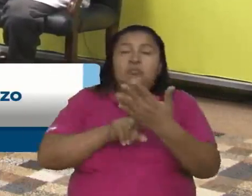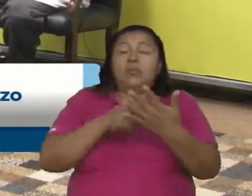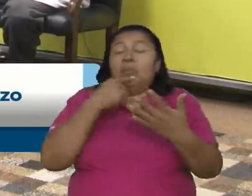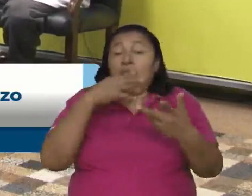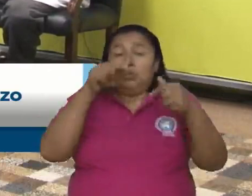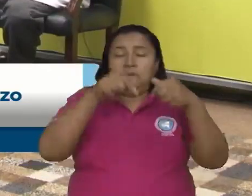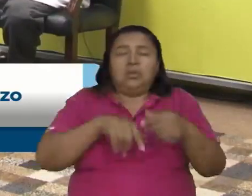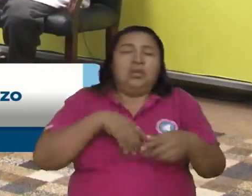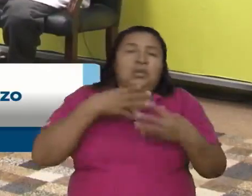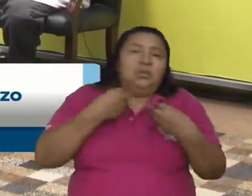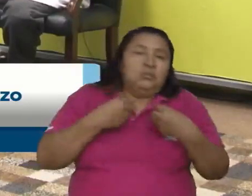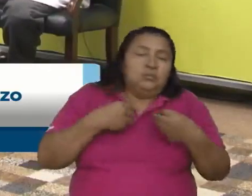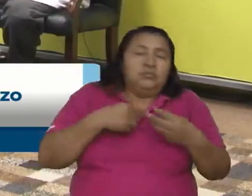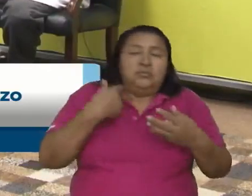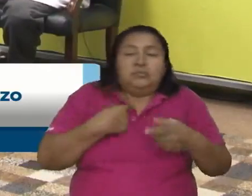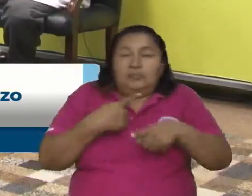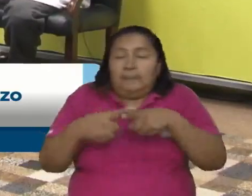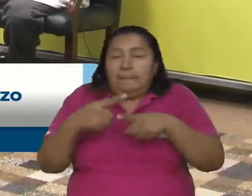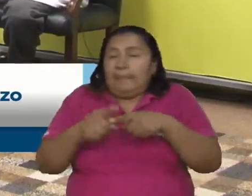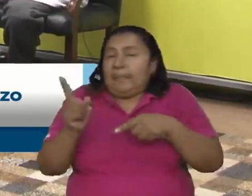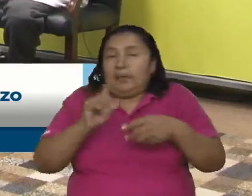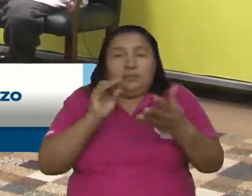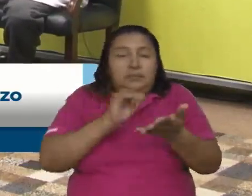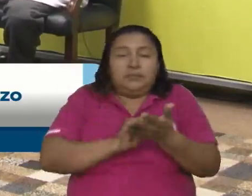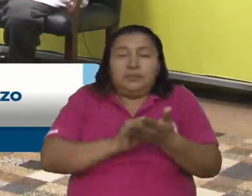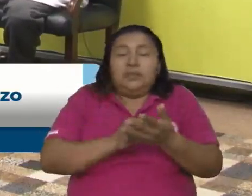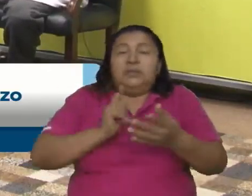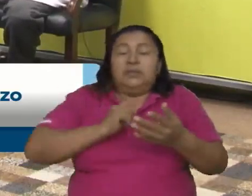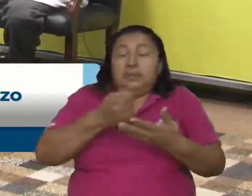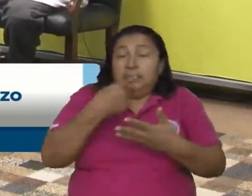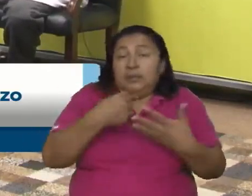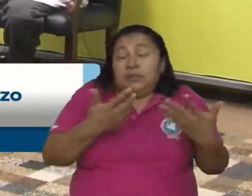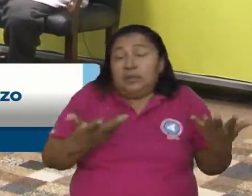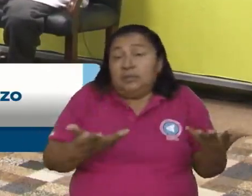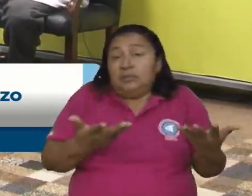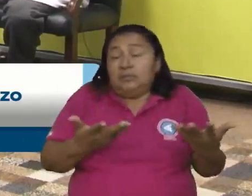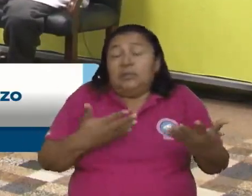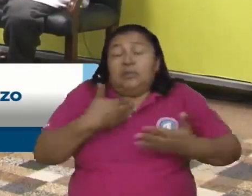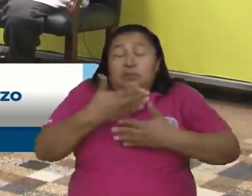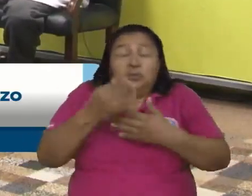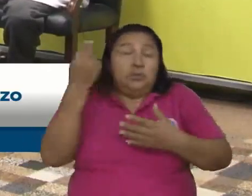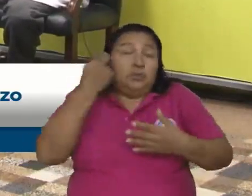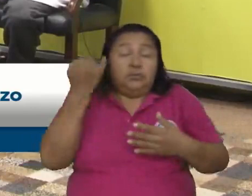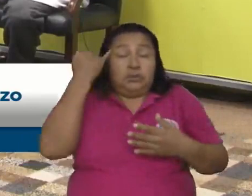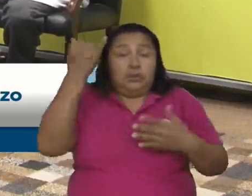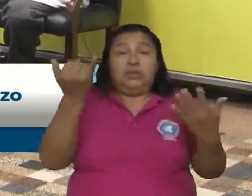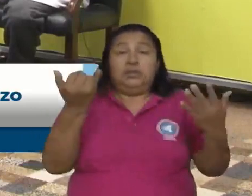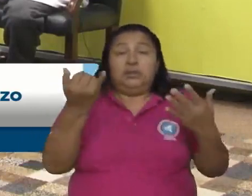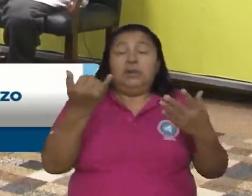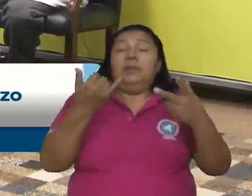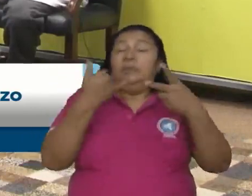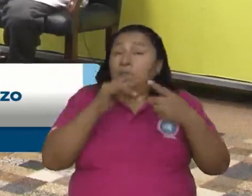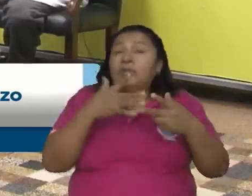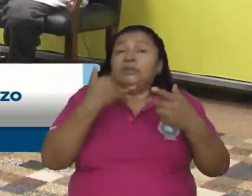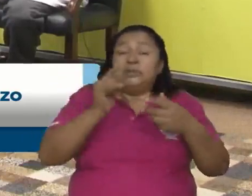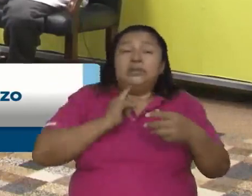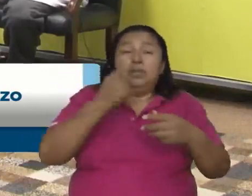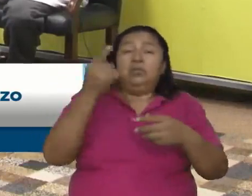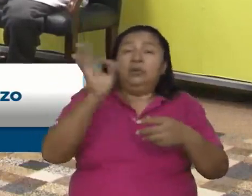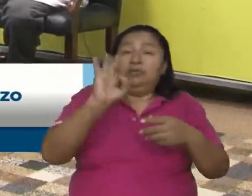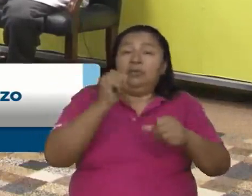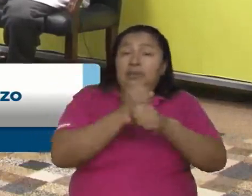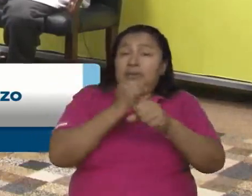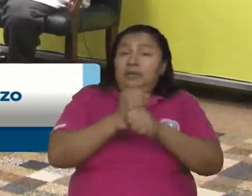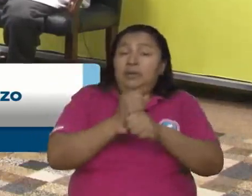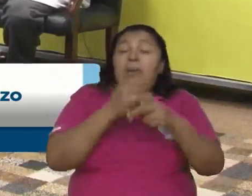estás claro que tenés que ponerle y no le pusiste y tenés el medicamento, o sea, eso es ser negligente, pues. Claro. ¿Ya? Porque sí tenés los medios. Entonces, lo